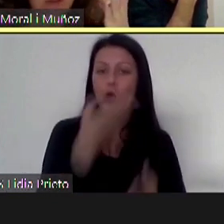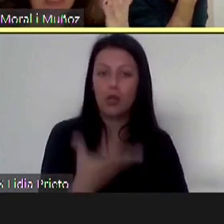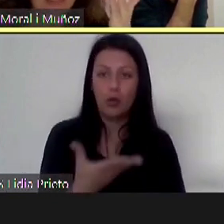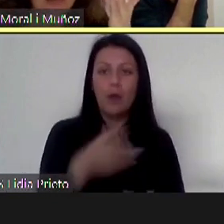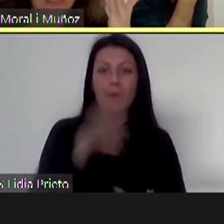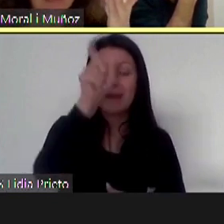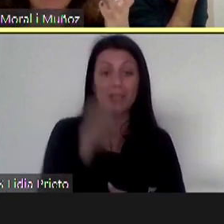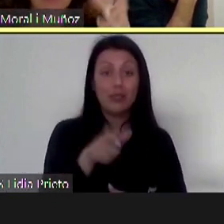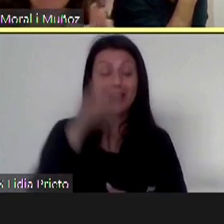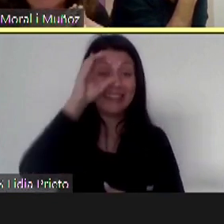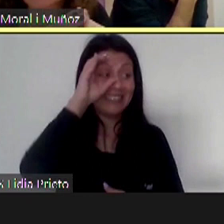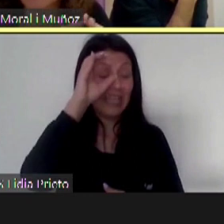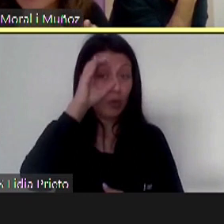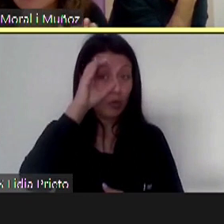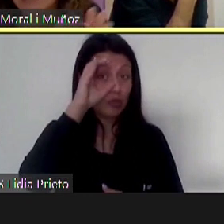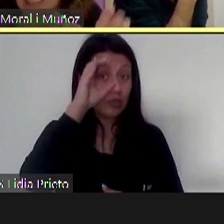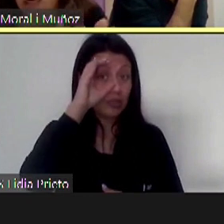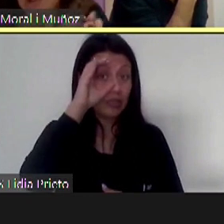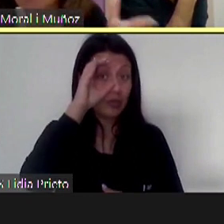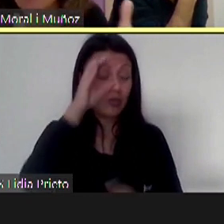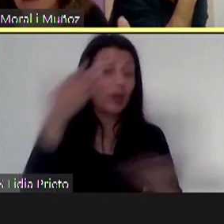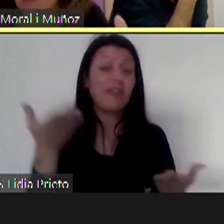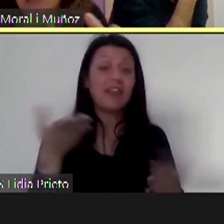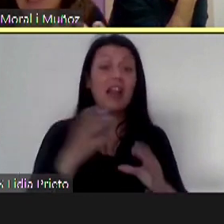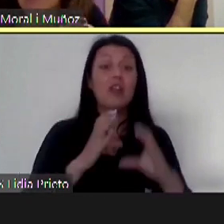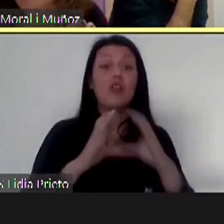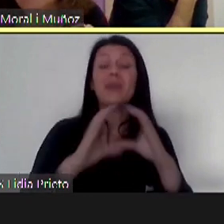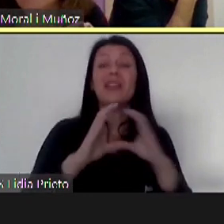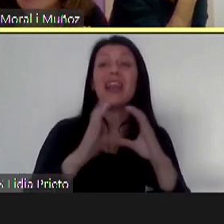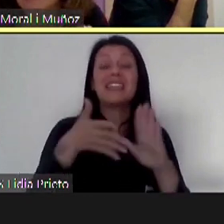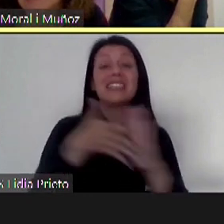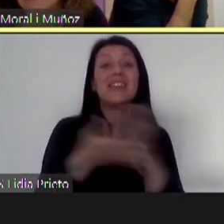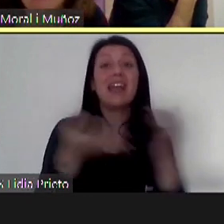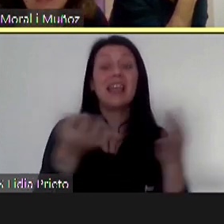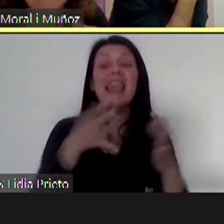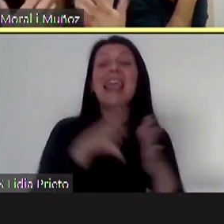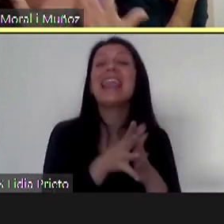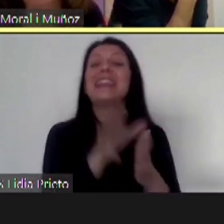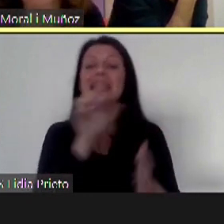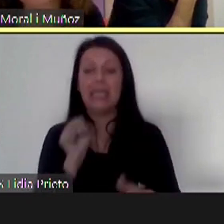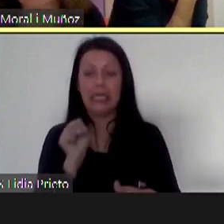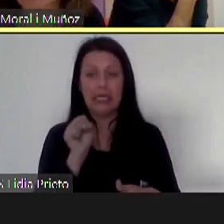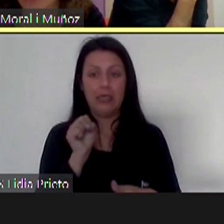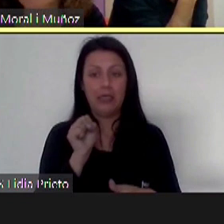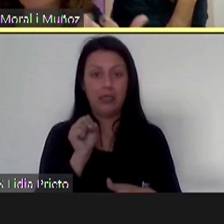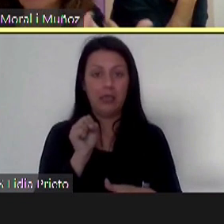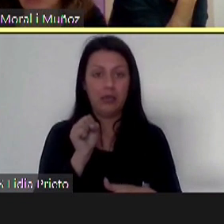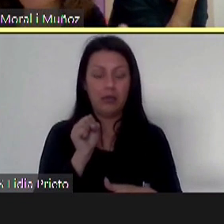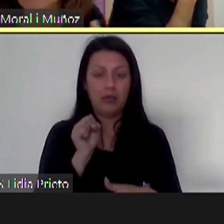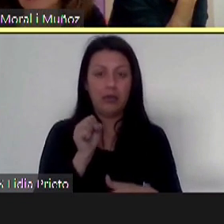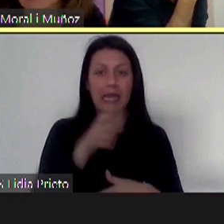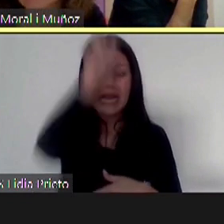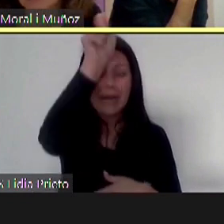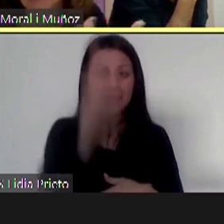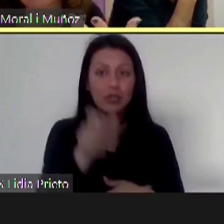está escuchando. Al final, comunicar es hacernos entender y tenemos que ver quién es el receptor, ¿no? de